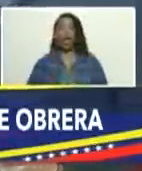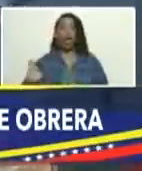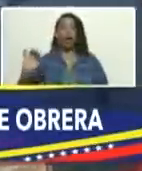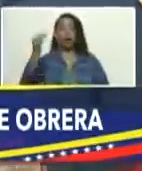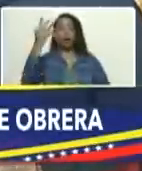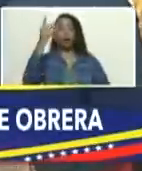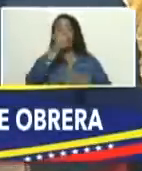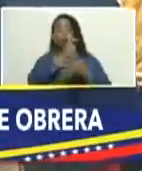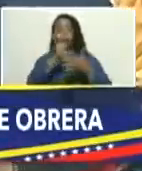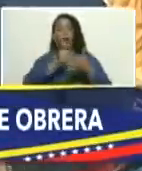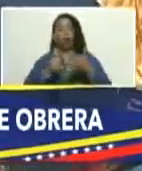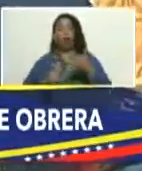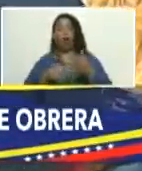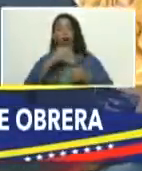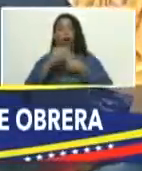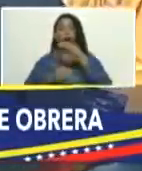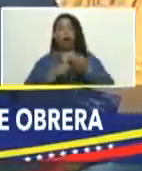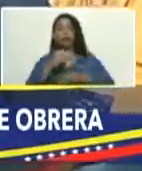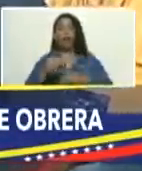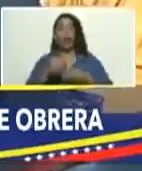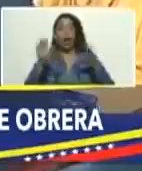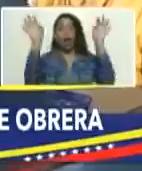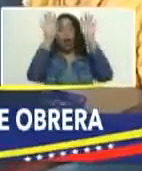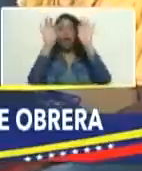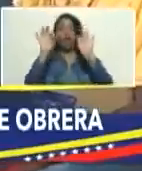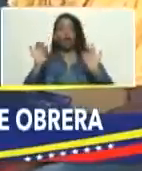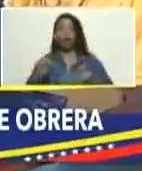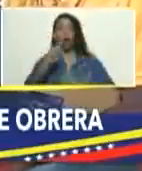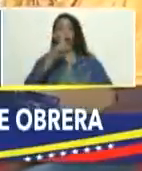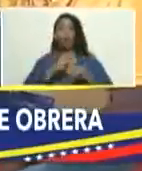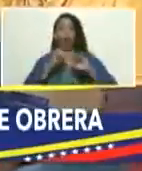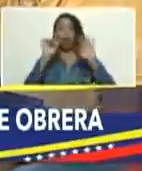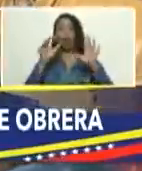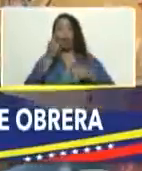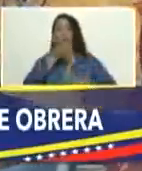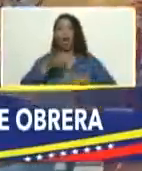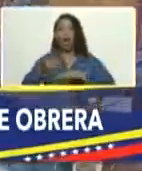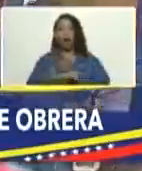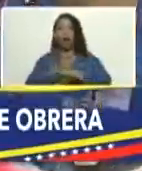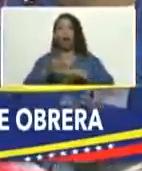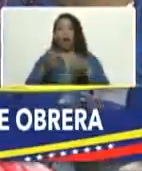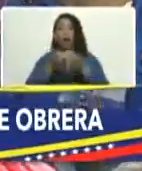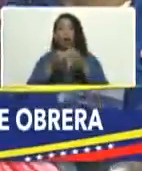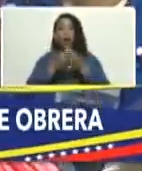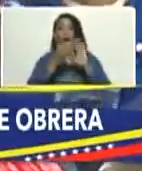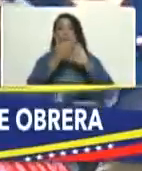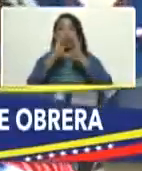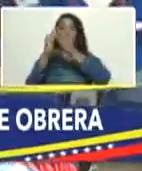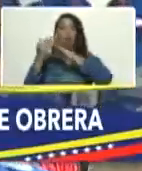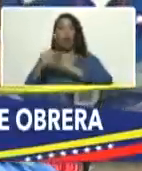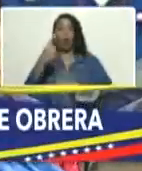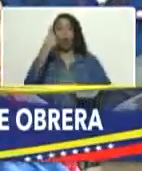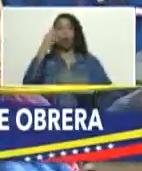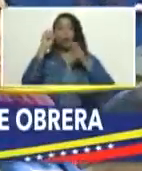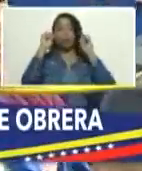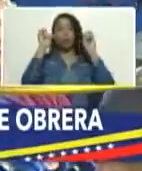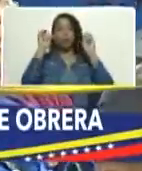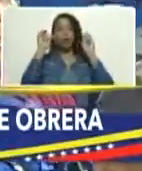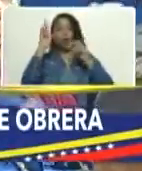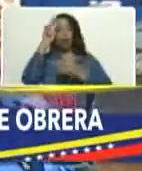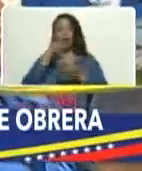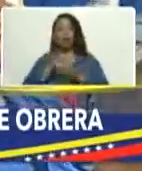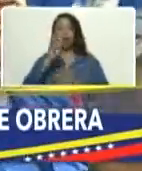línea, consolidar el método del 1x10 del buen gobierno y las bricomiles. Bueno, fue uno de los éxitos de